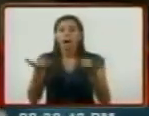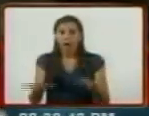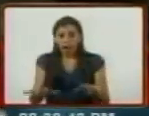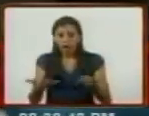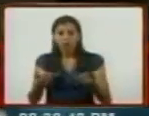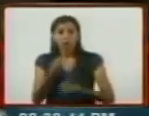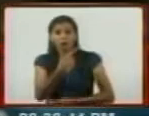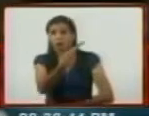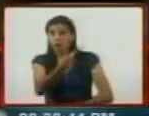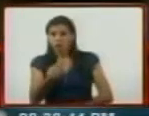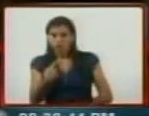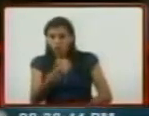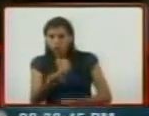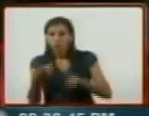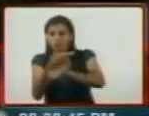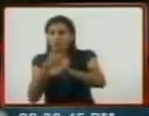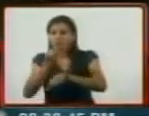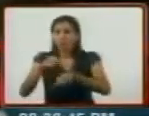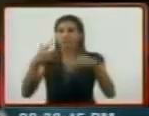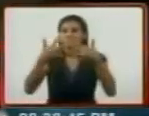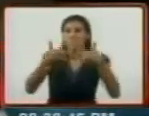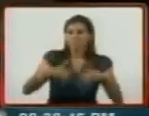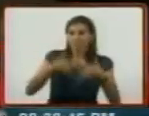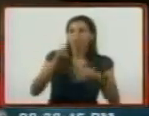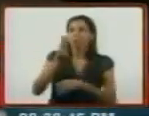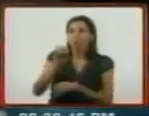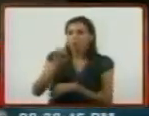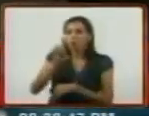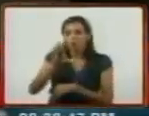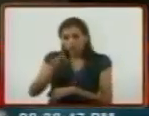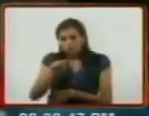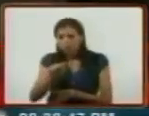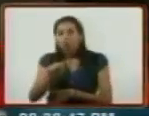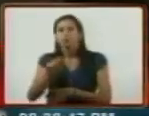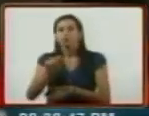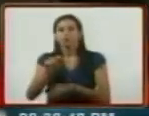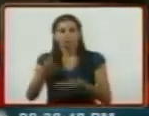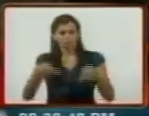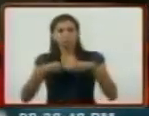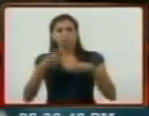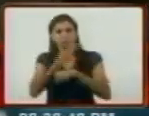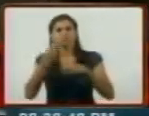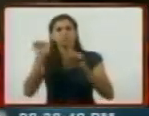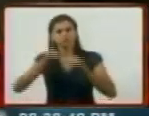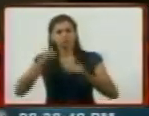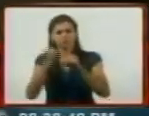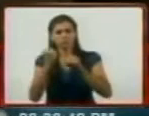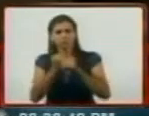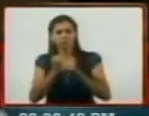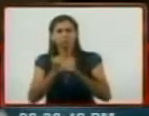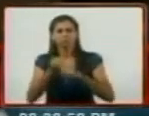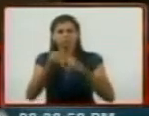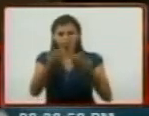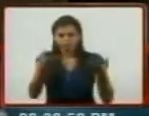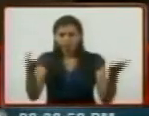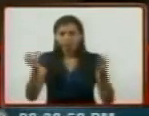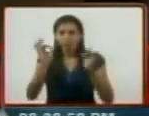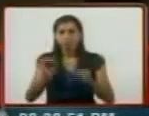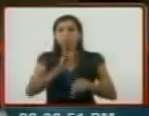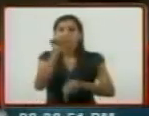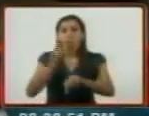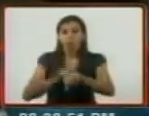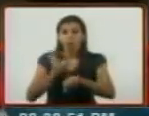ambas partes, primero a trabajar, a producir y a distribuir oportunamente, reconociendo